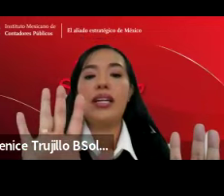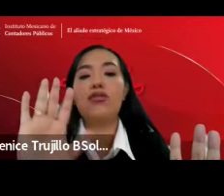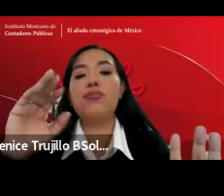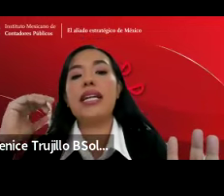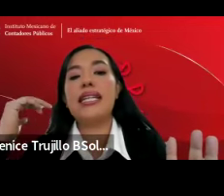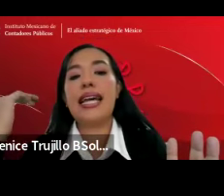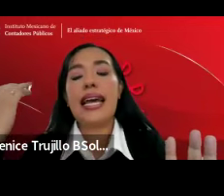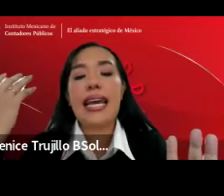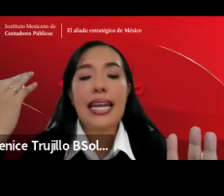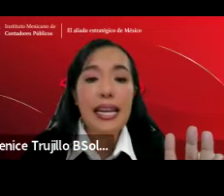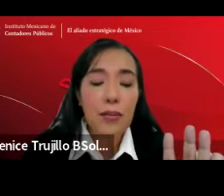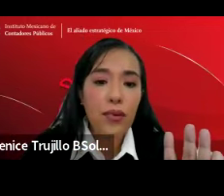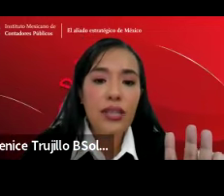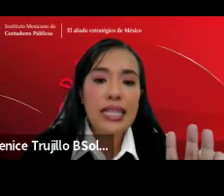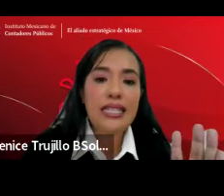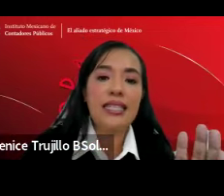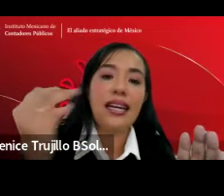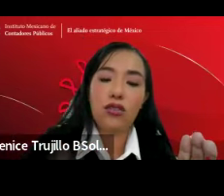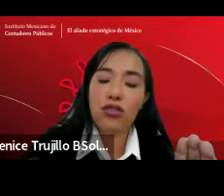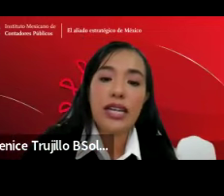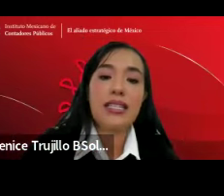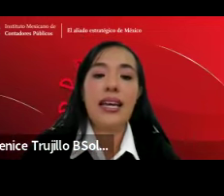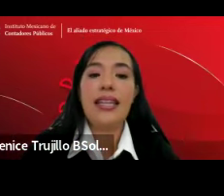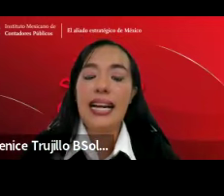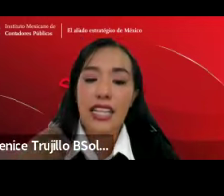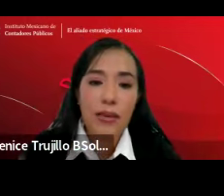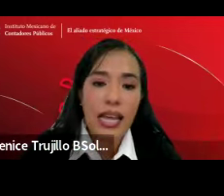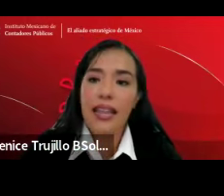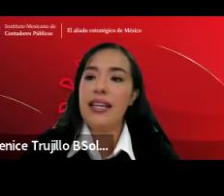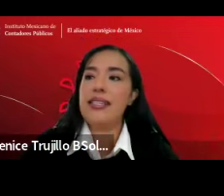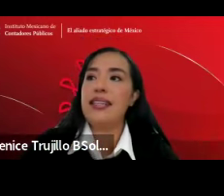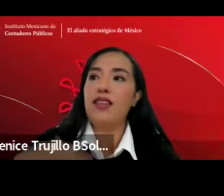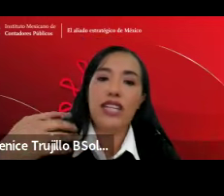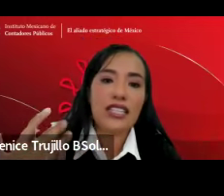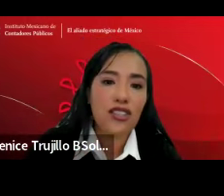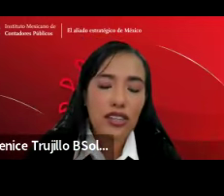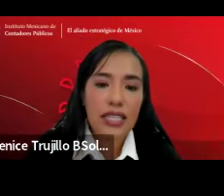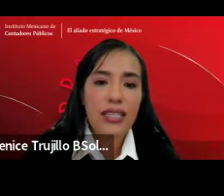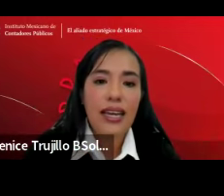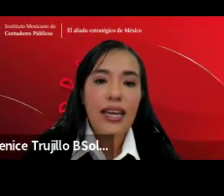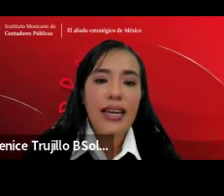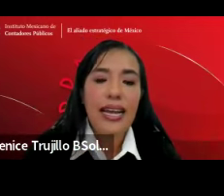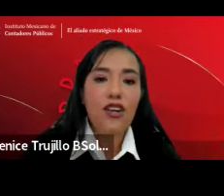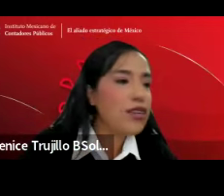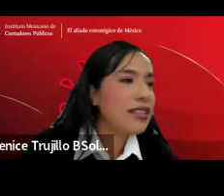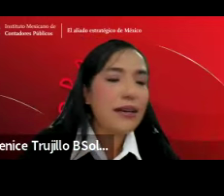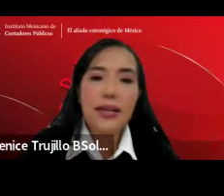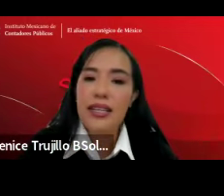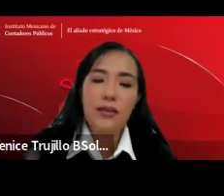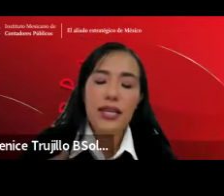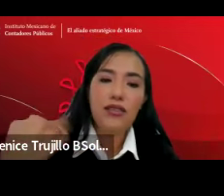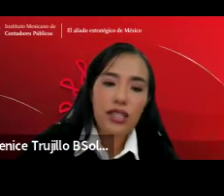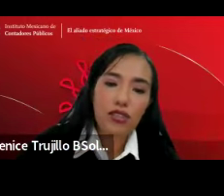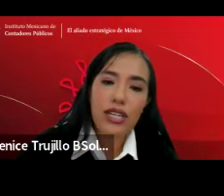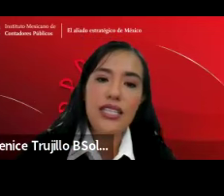operaciones que superan los umbrales y reportes de cosas, de actividades, de donaciones que no